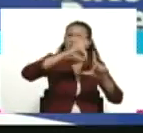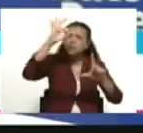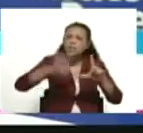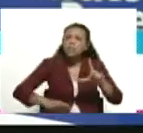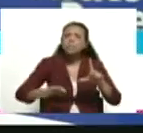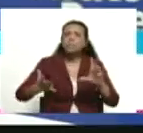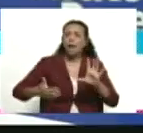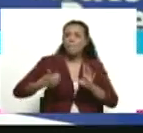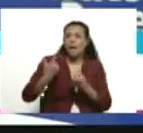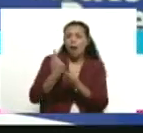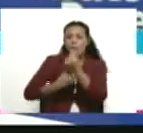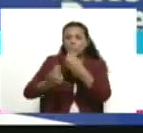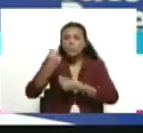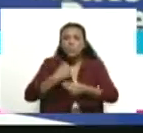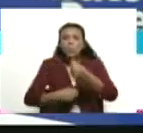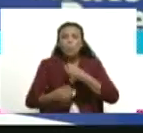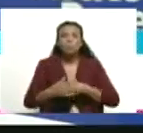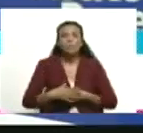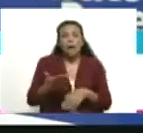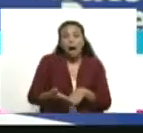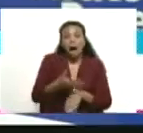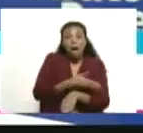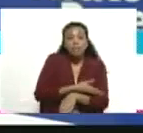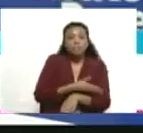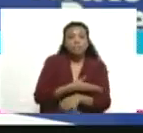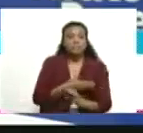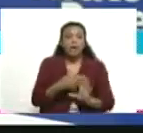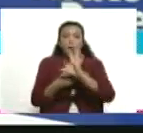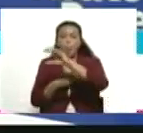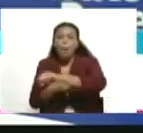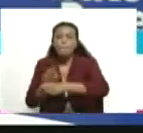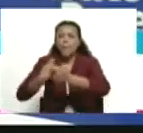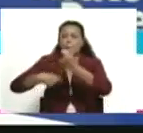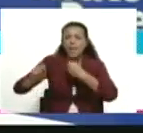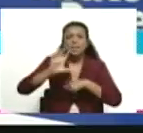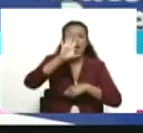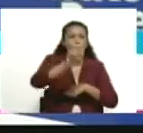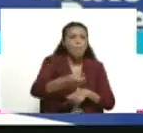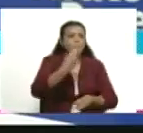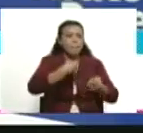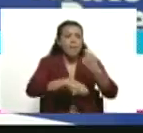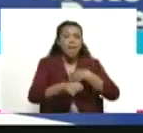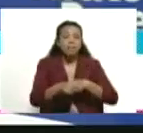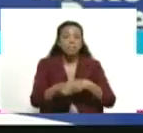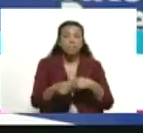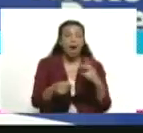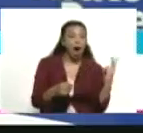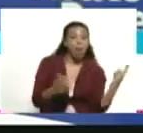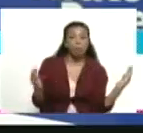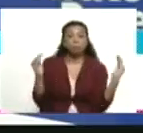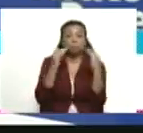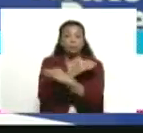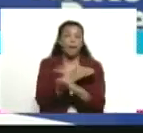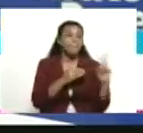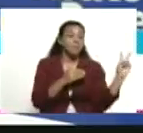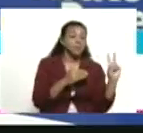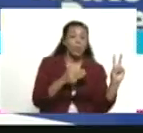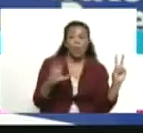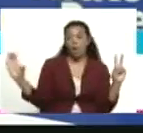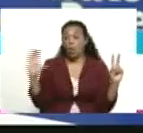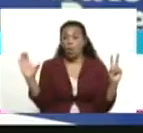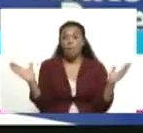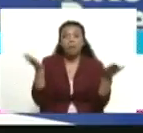comercio. Antes el comercio era en una sola vía, Colombia-Venezuela. Ahora es en dos vías.